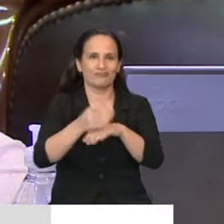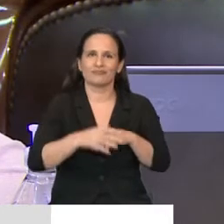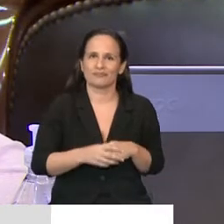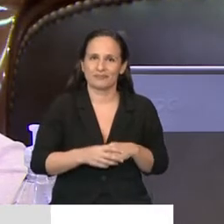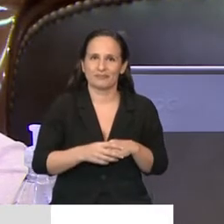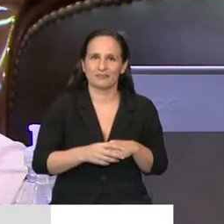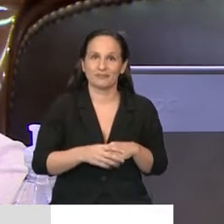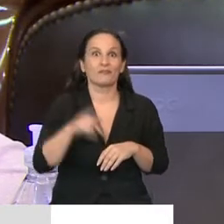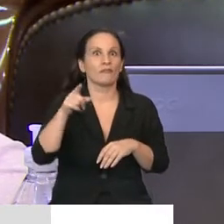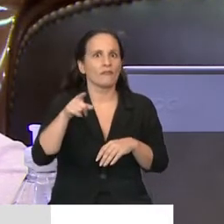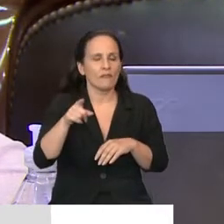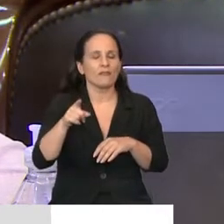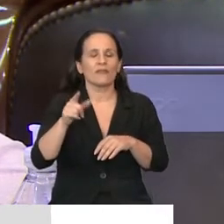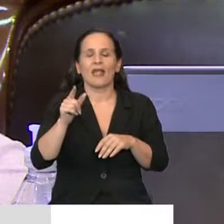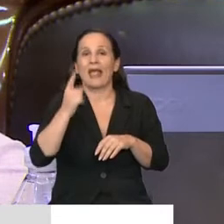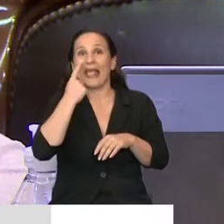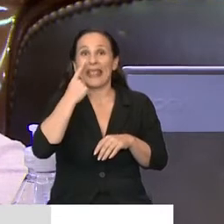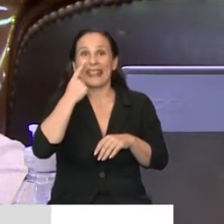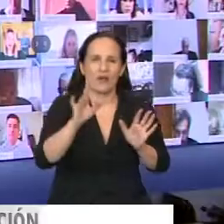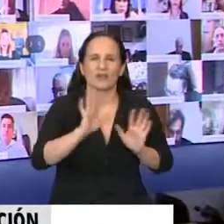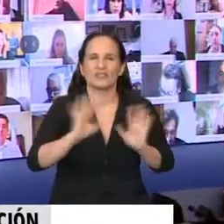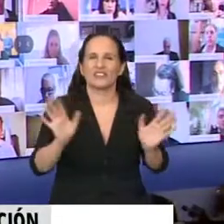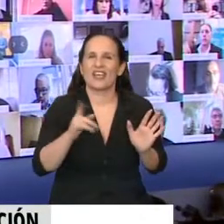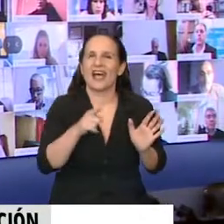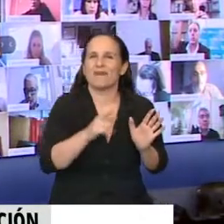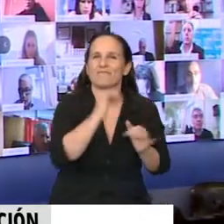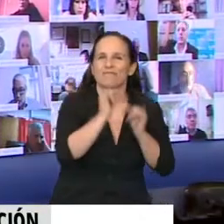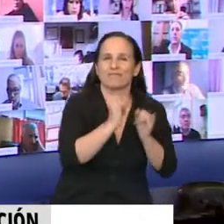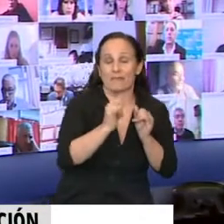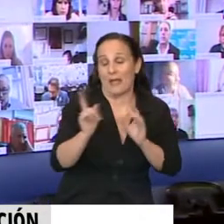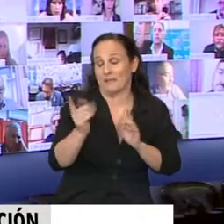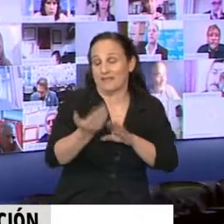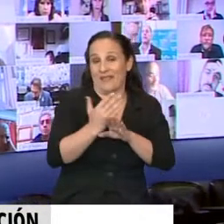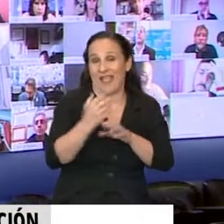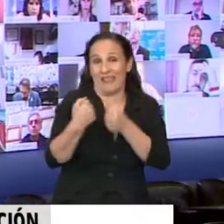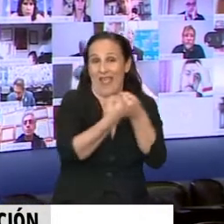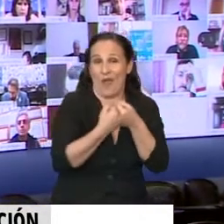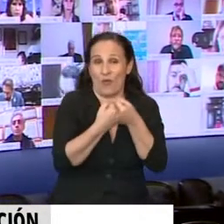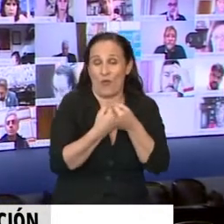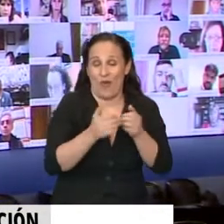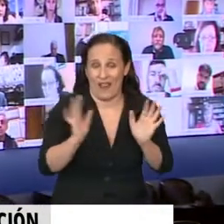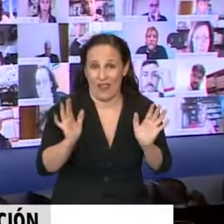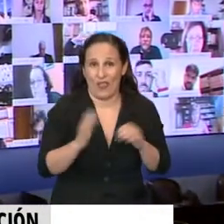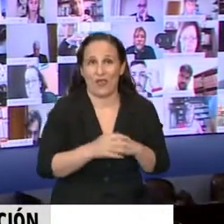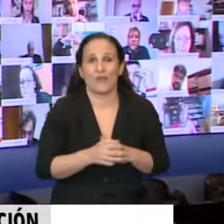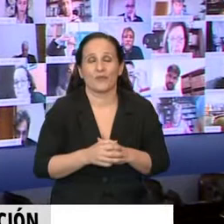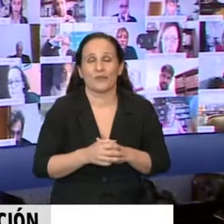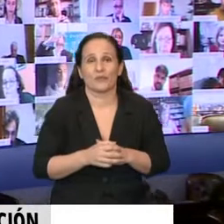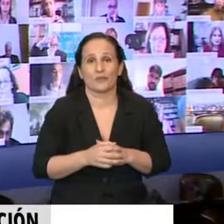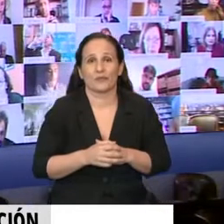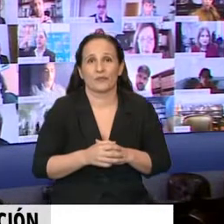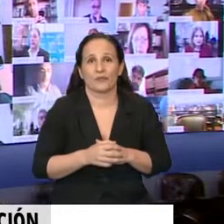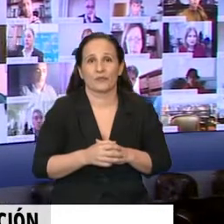iniciativa consensuada por todos los bloques busca impulsar el desarrollo de emprendimientos económicos y productivos que tengan el uso